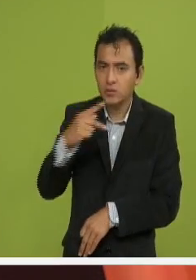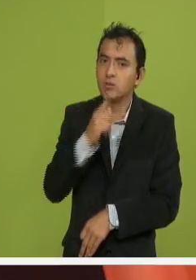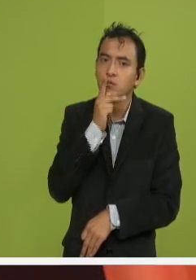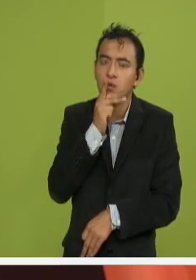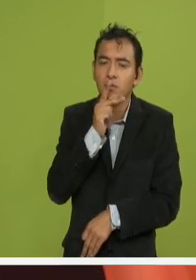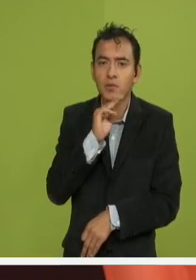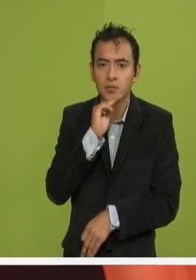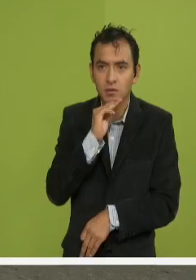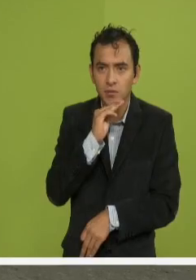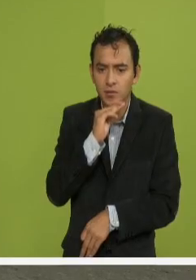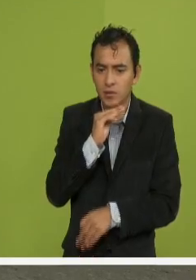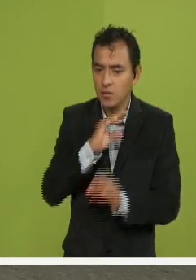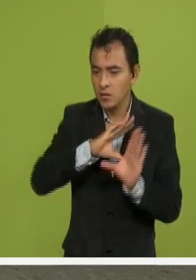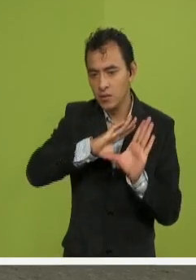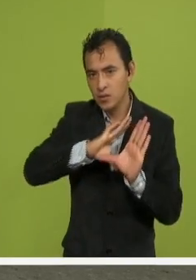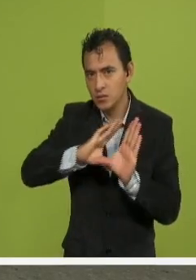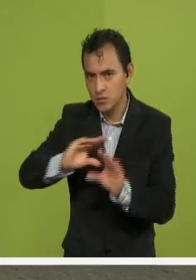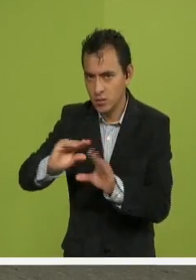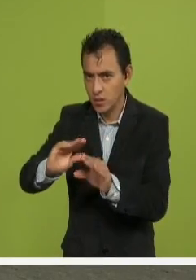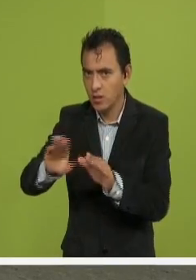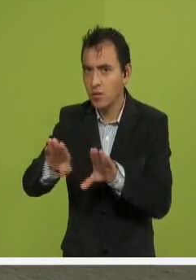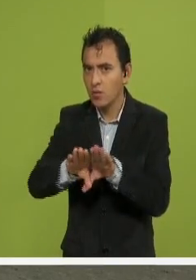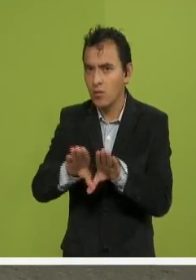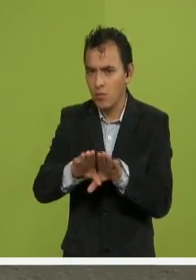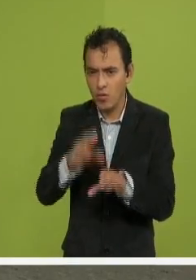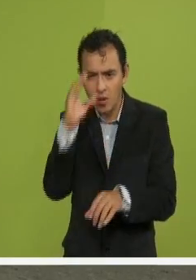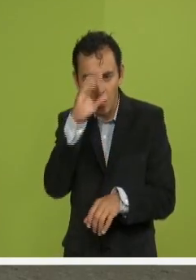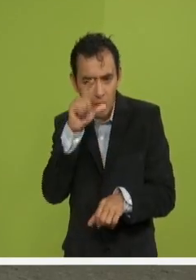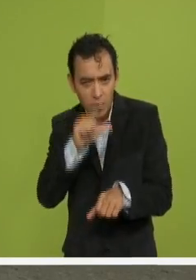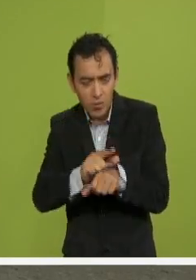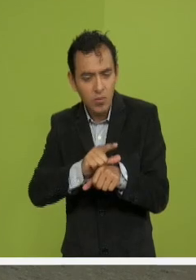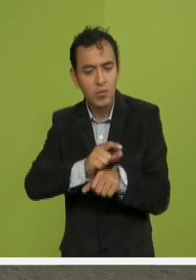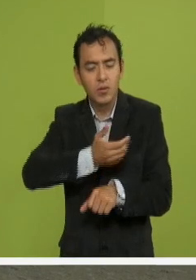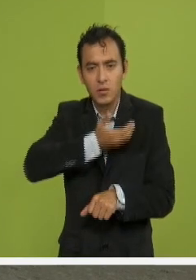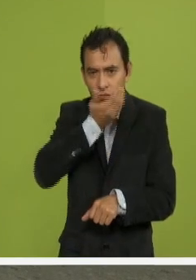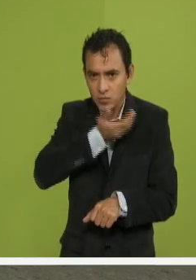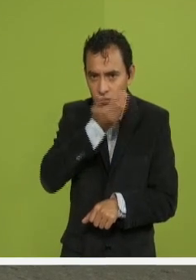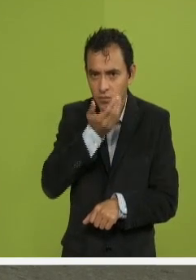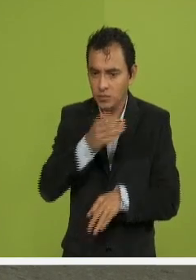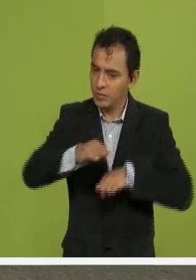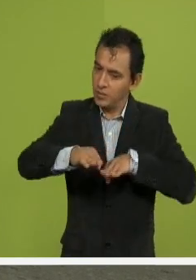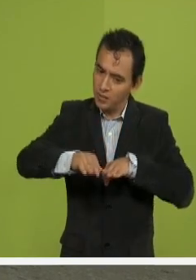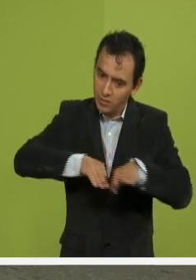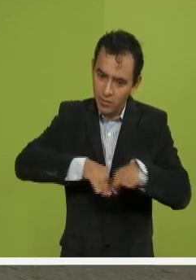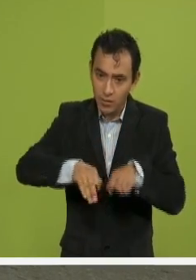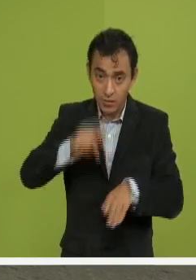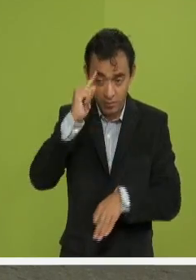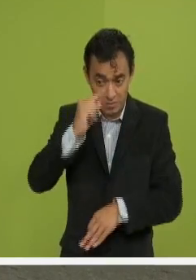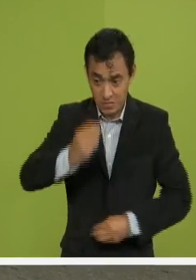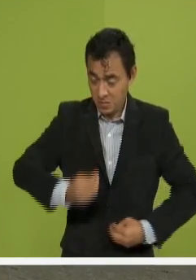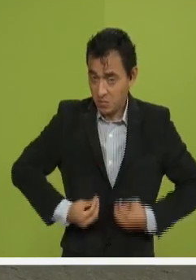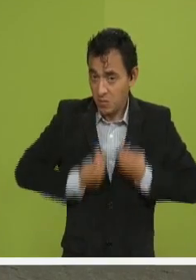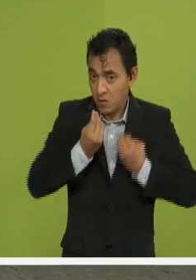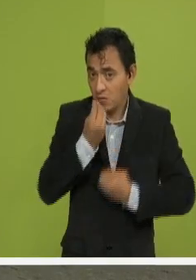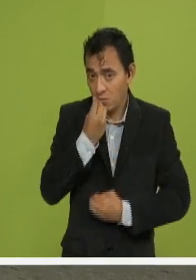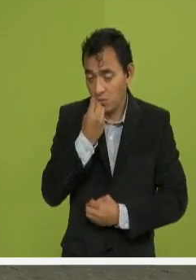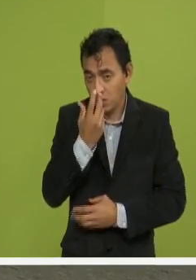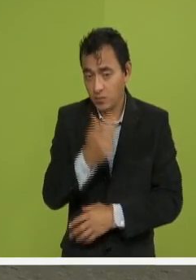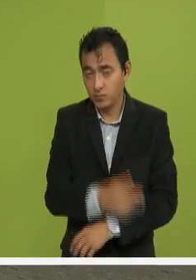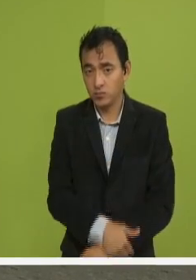Y nos enseñan, como parte de la cultura, como parte de las tradiciones, trabajar para poder sobrevivir, trabajar para